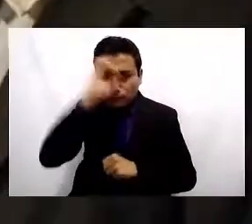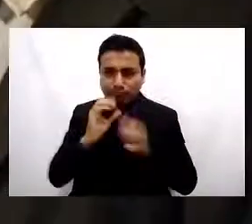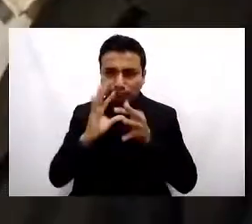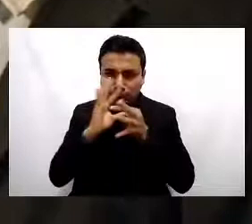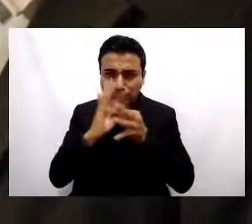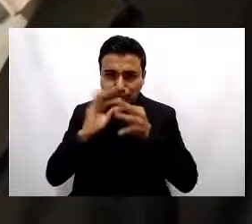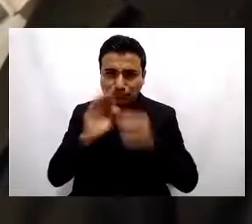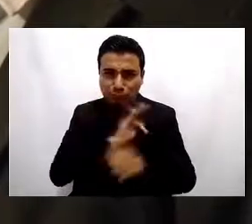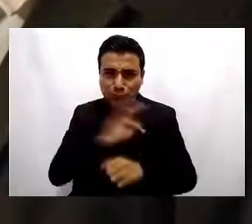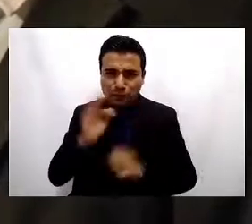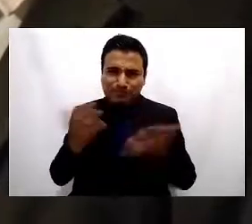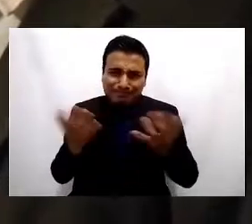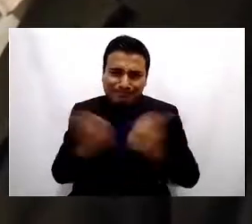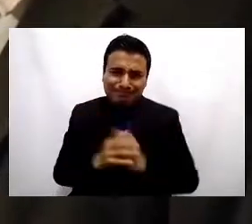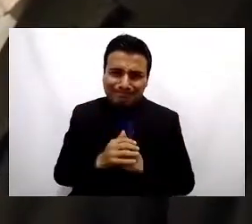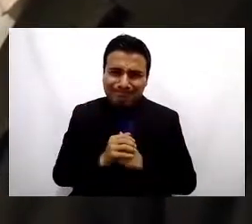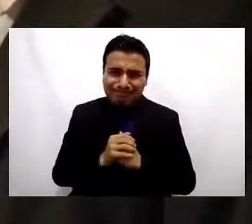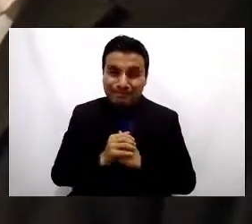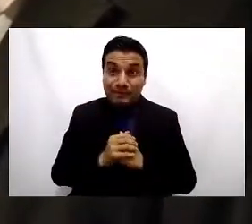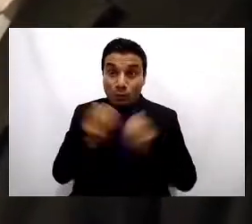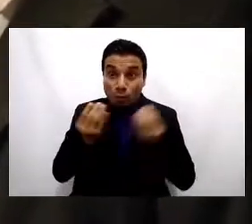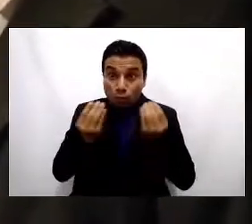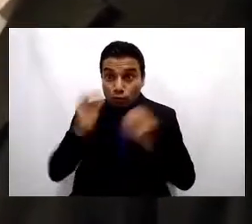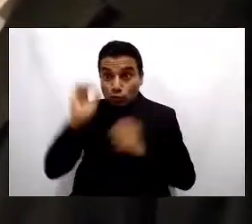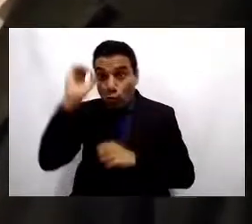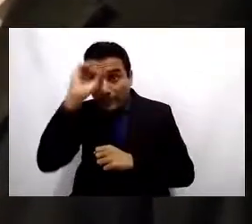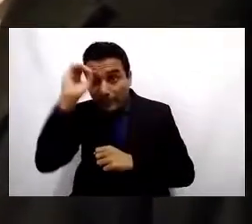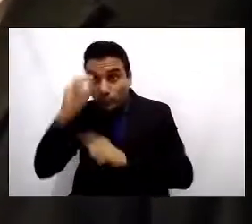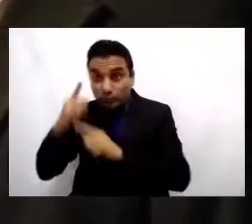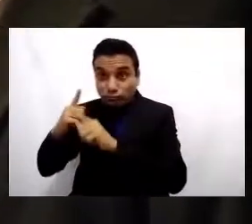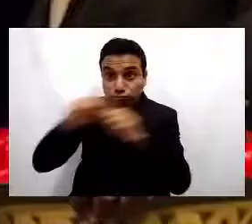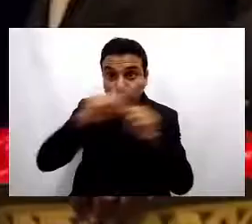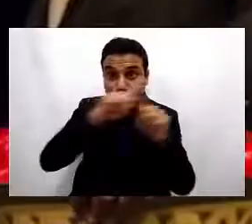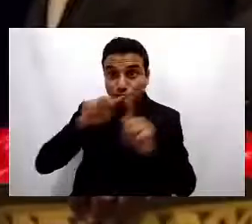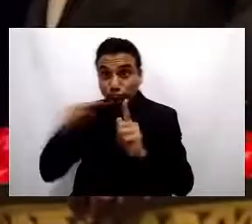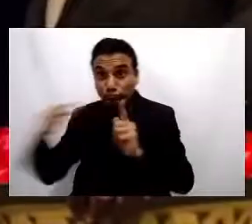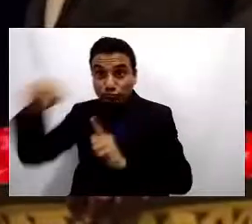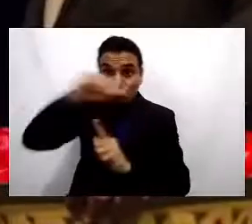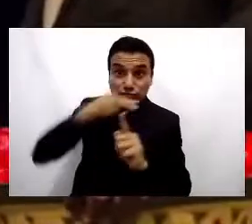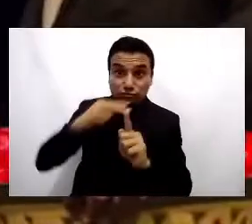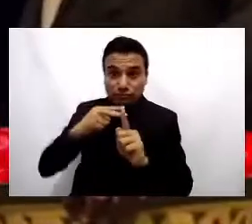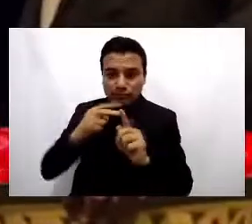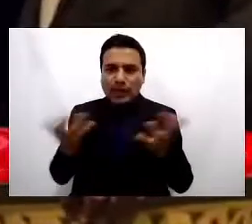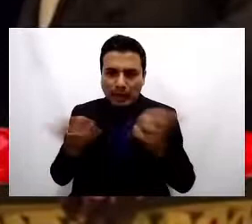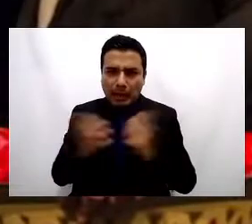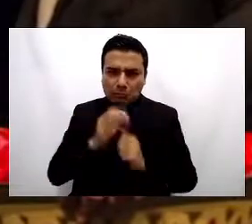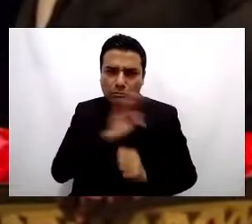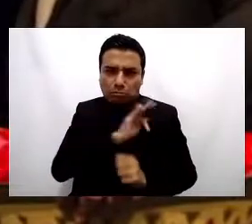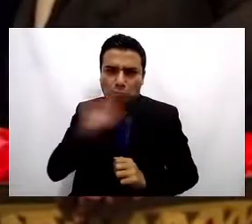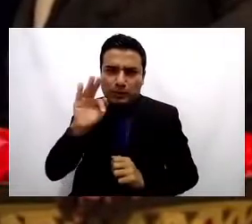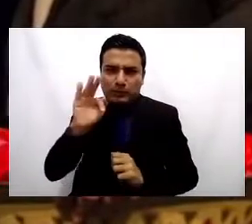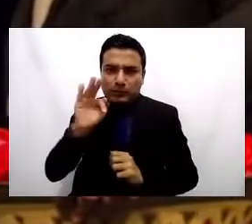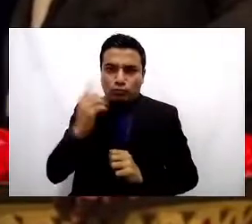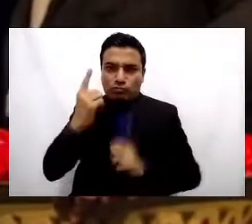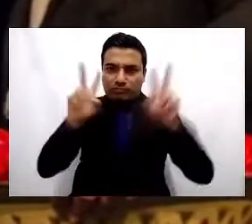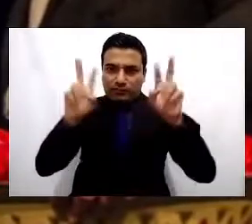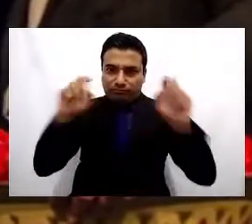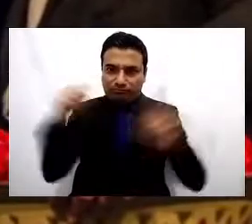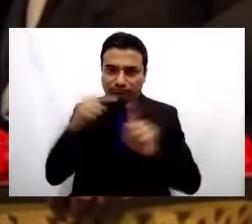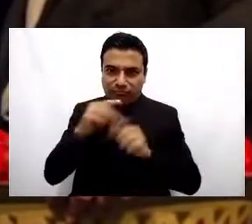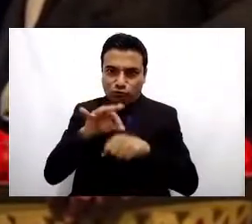muchas subjetividades hacen una objetividad. Digo, muchos cobayos muertos hacen